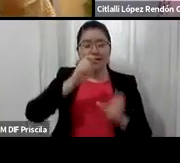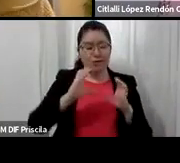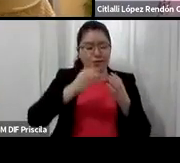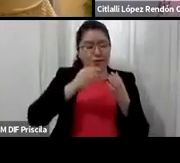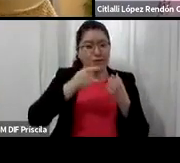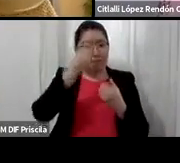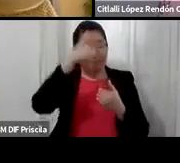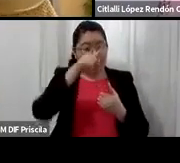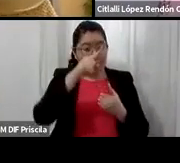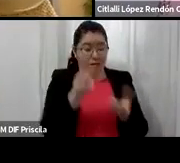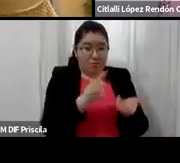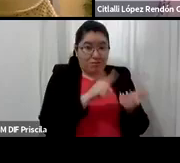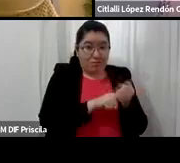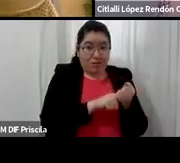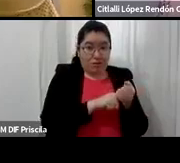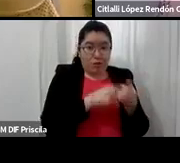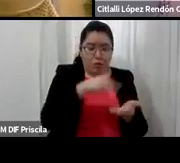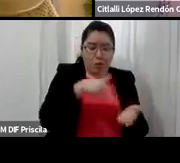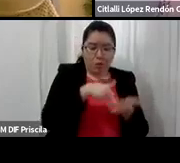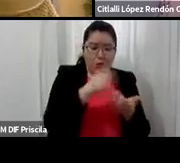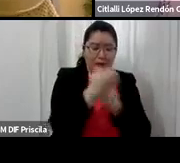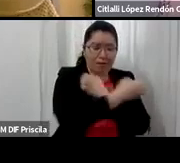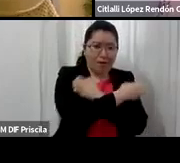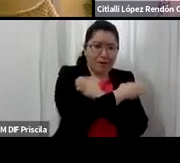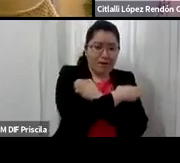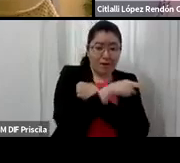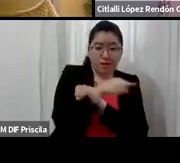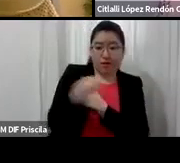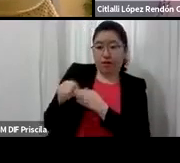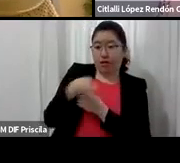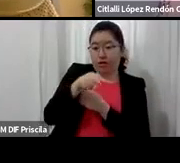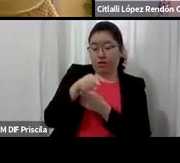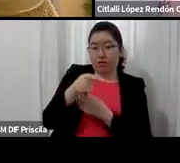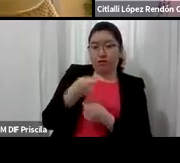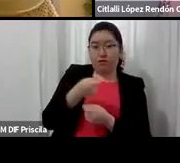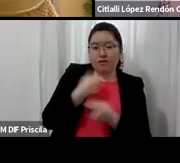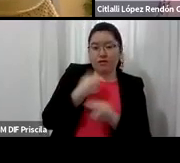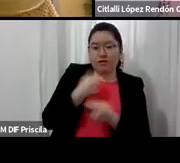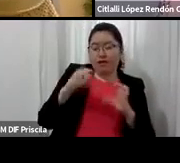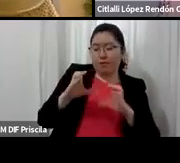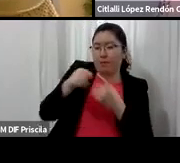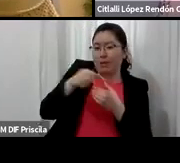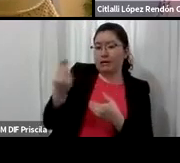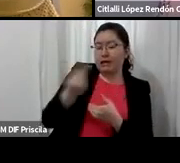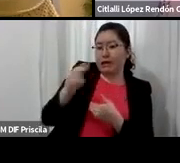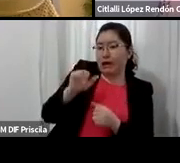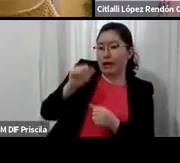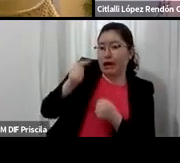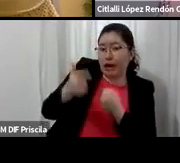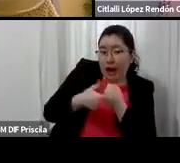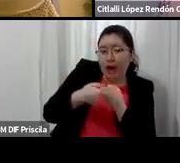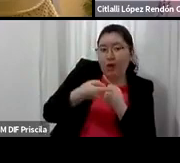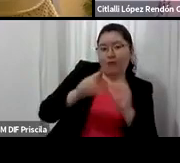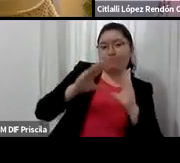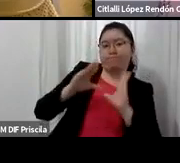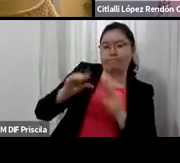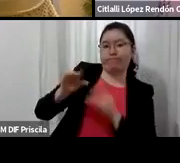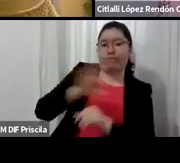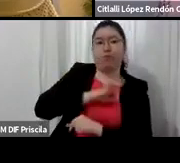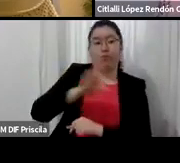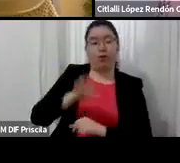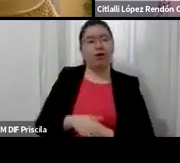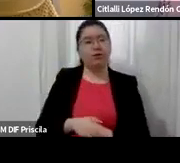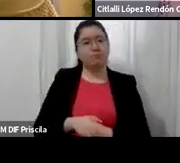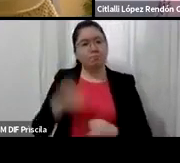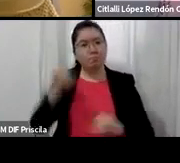espacios educativos a partir de las necesidades e intereses de cada comunidad con la que se vincula. Su propuesta